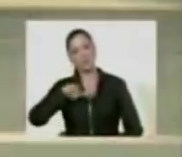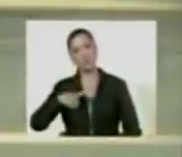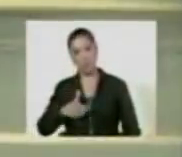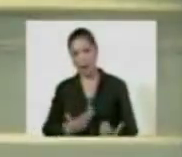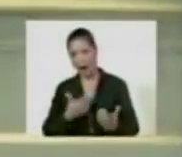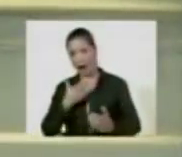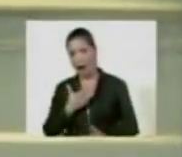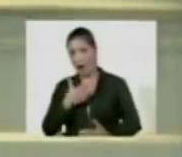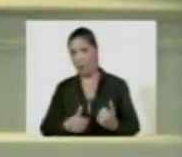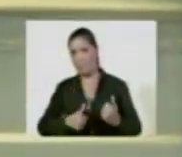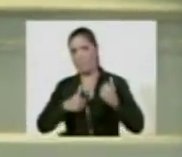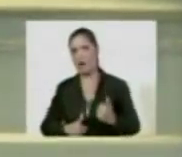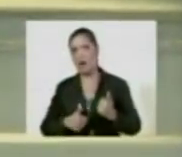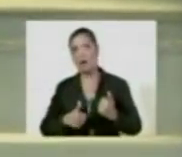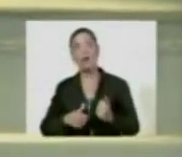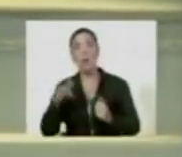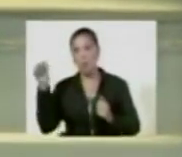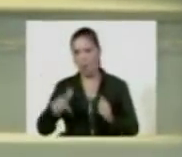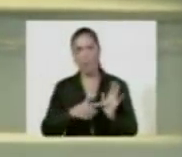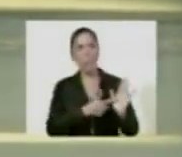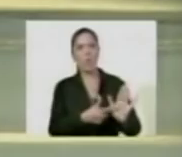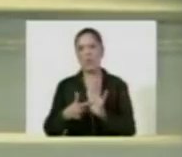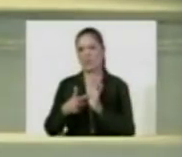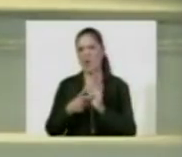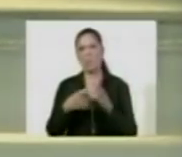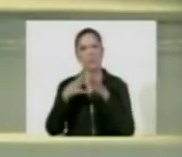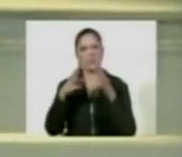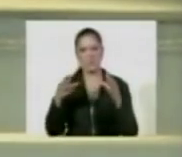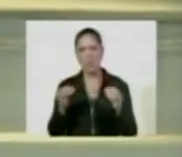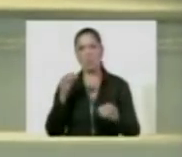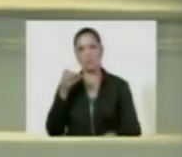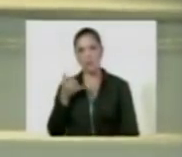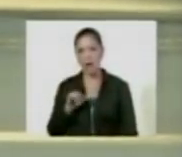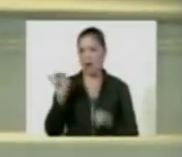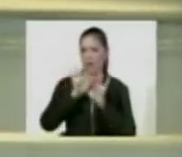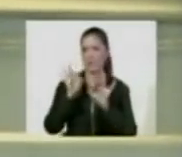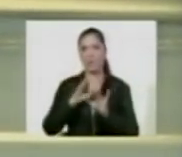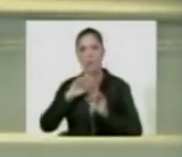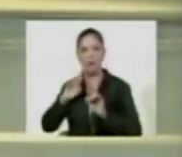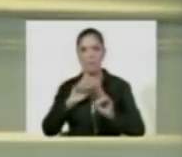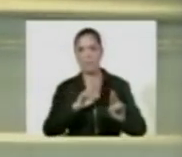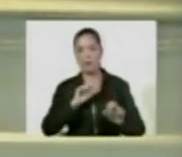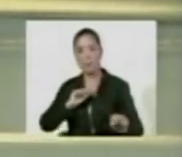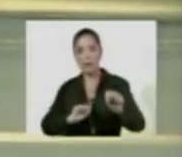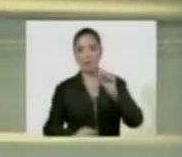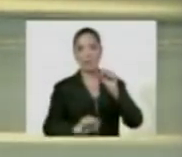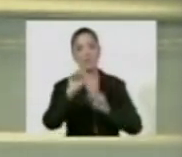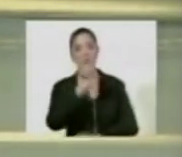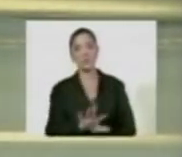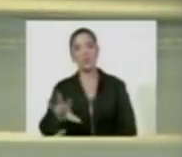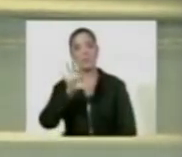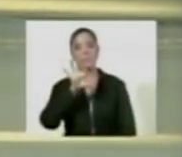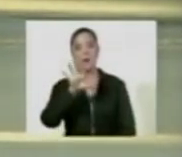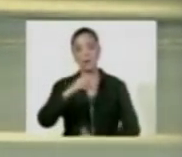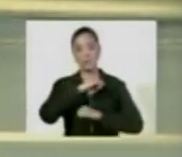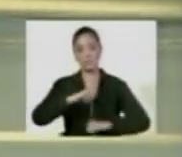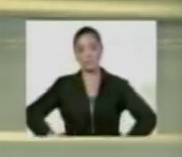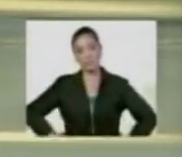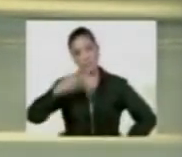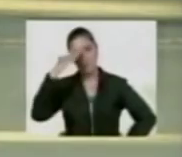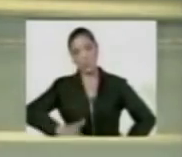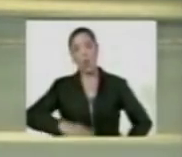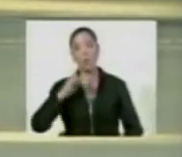de toda esta demostración de fuerza que tiene y capacidades para la defensa de la nación que tiene la Fuerza Armada